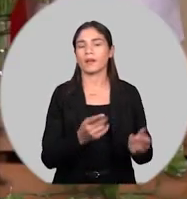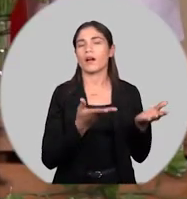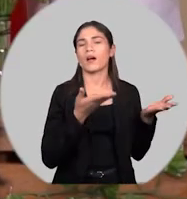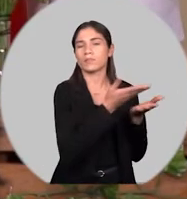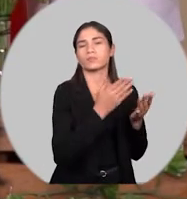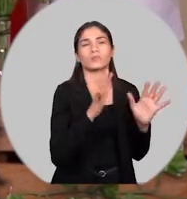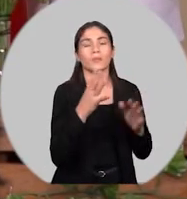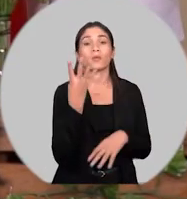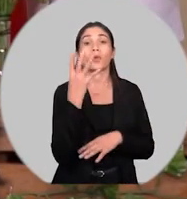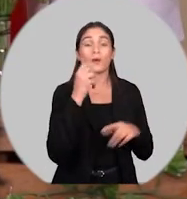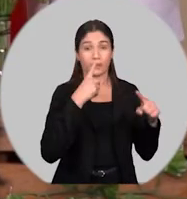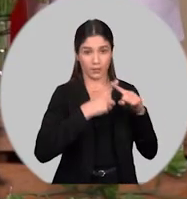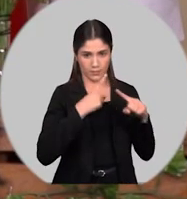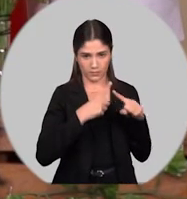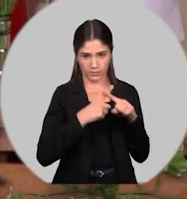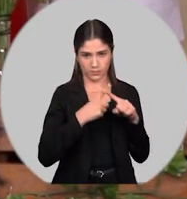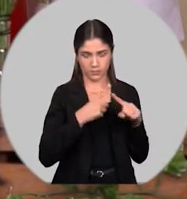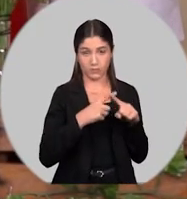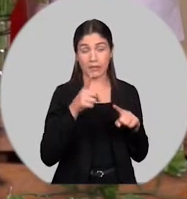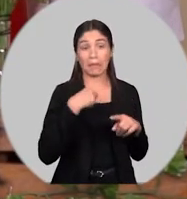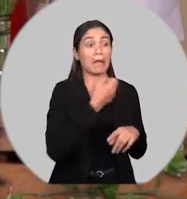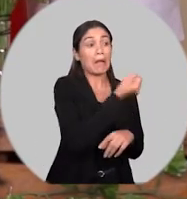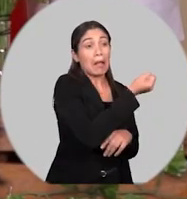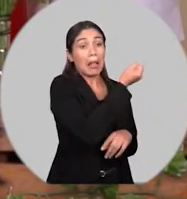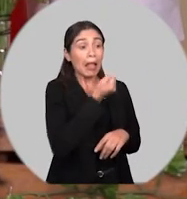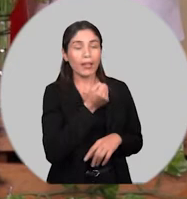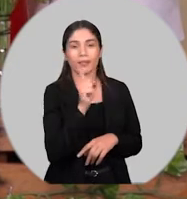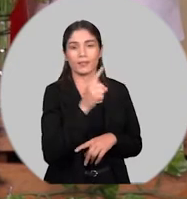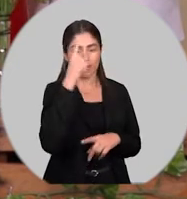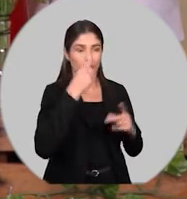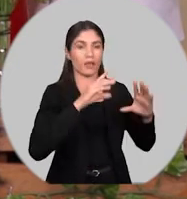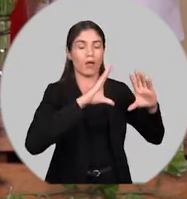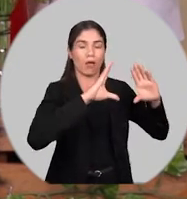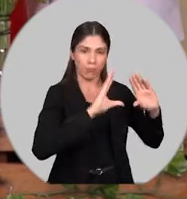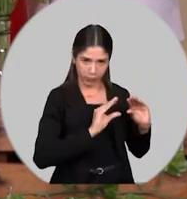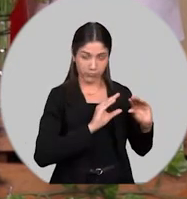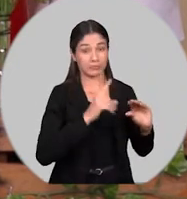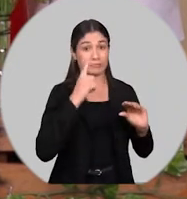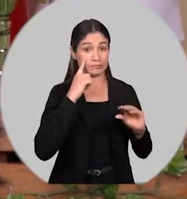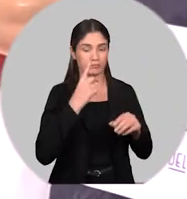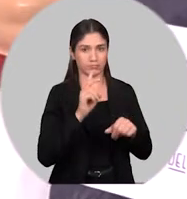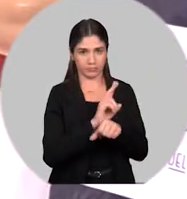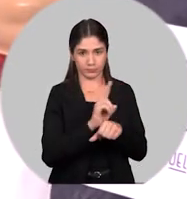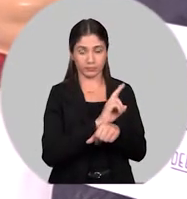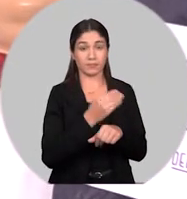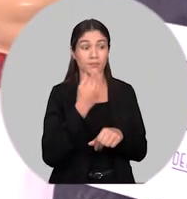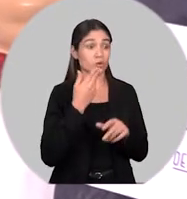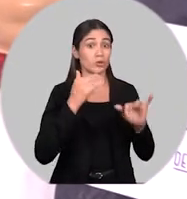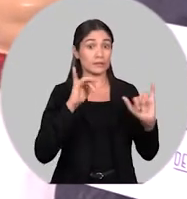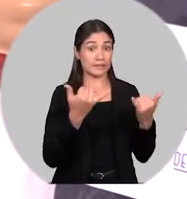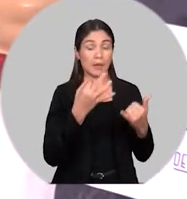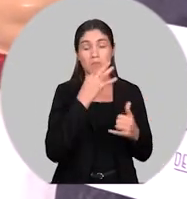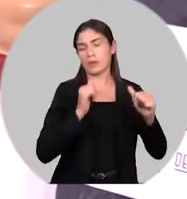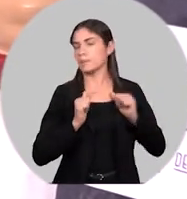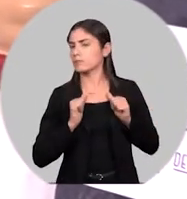Van 40 minutos aproximadamente, pueden, no abran antes para que la torta no baje, pero pueden a